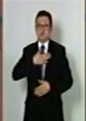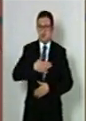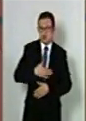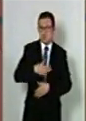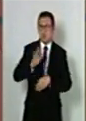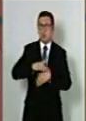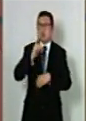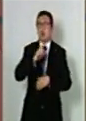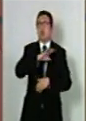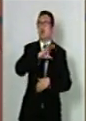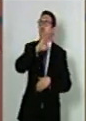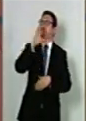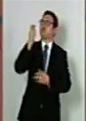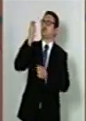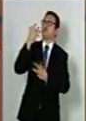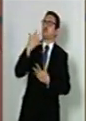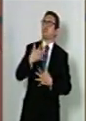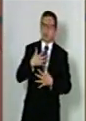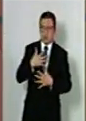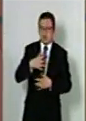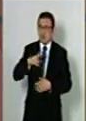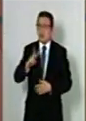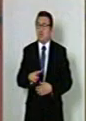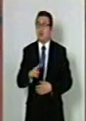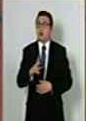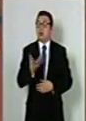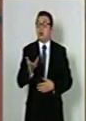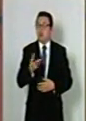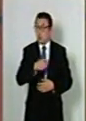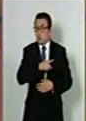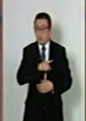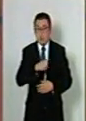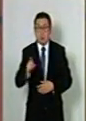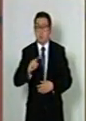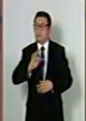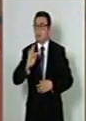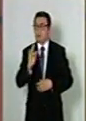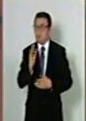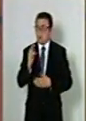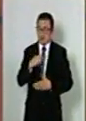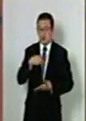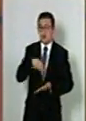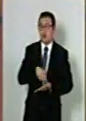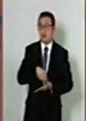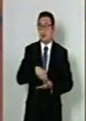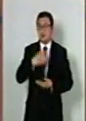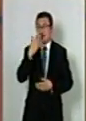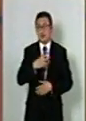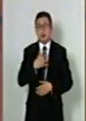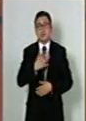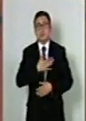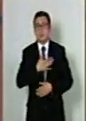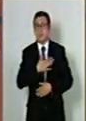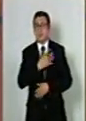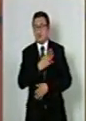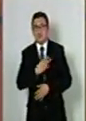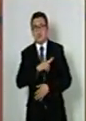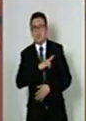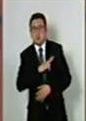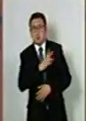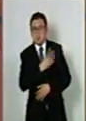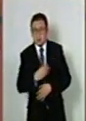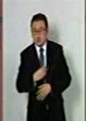concedió. Si no fuera así, hoy estarían mi viuda y mis hijos pidiendo